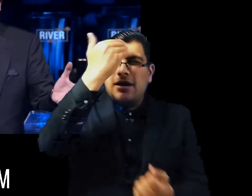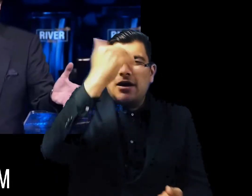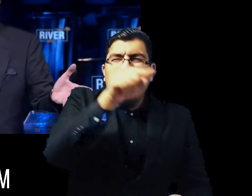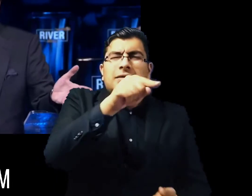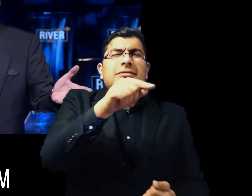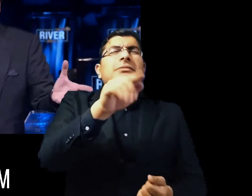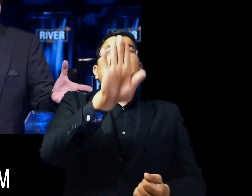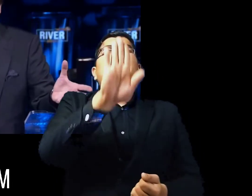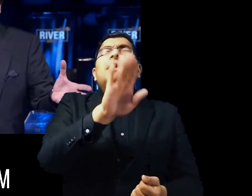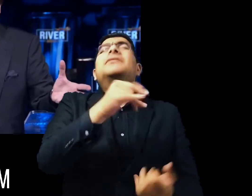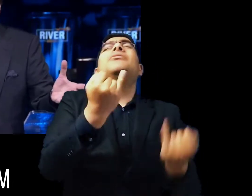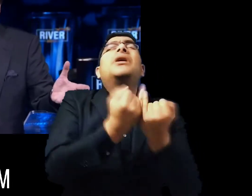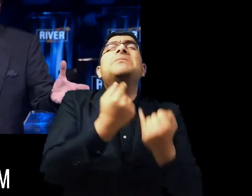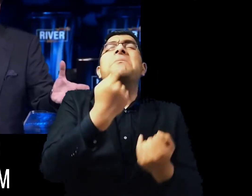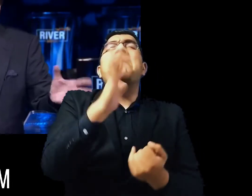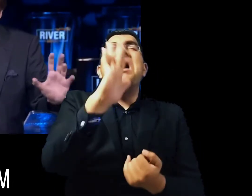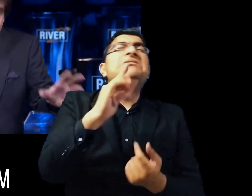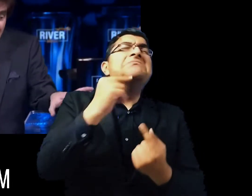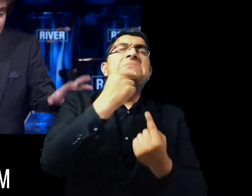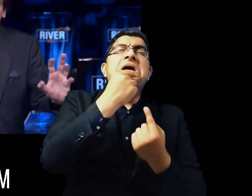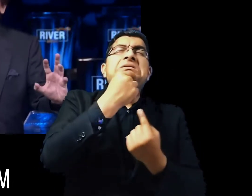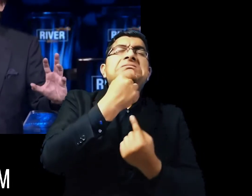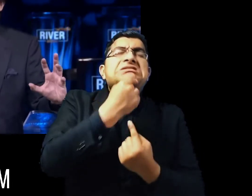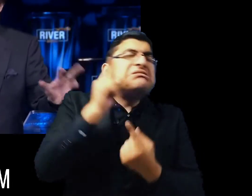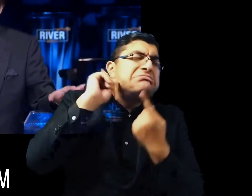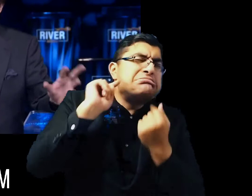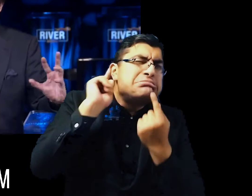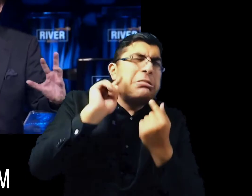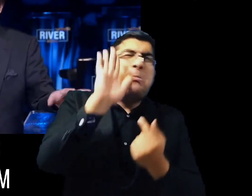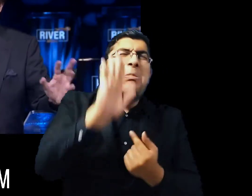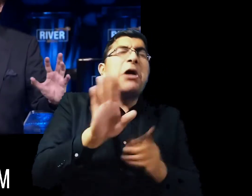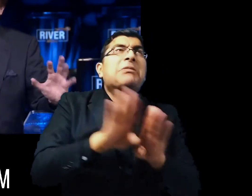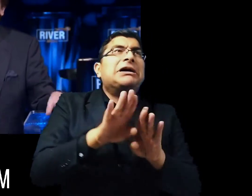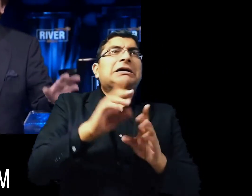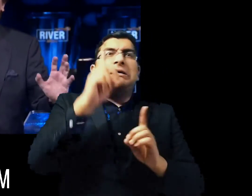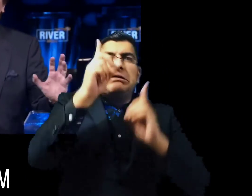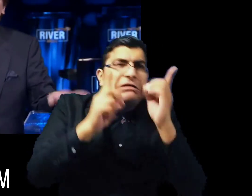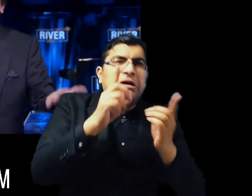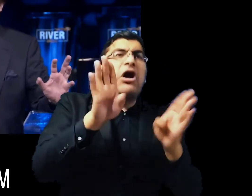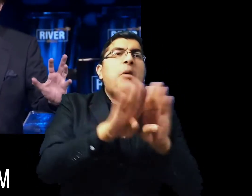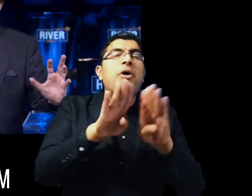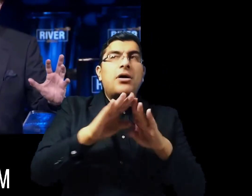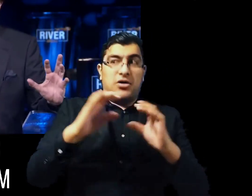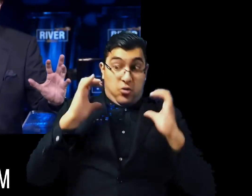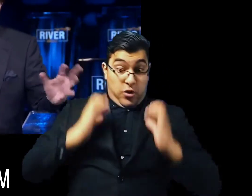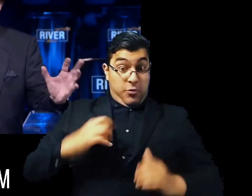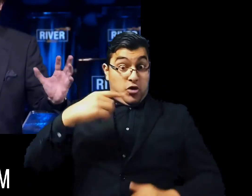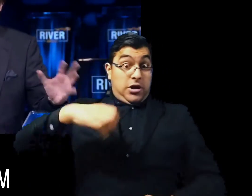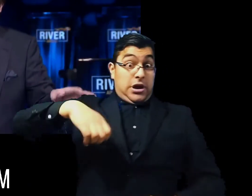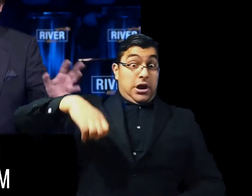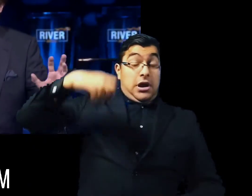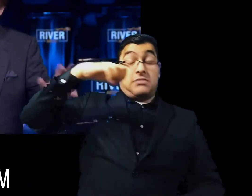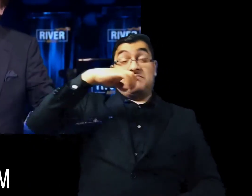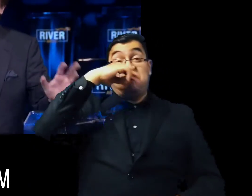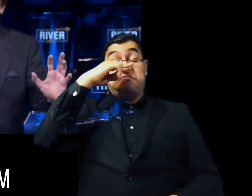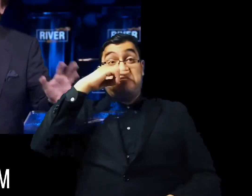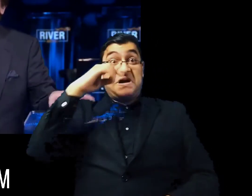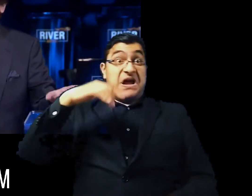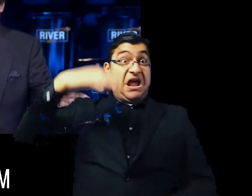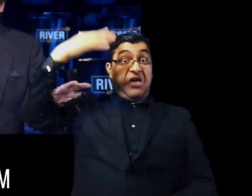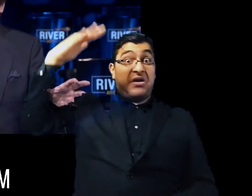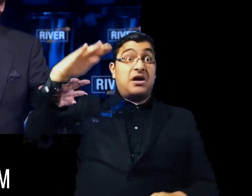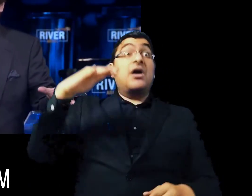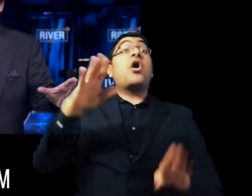eran niños inseguros. Niños inseguros en cuerpos de adulto escondidos tras un traje caro de diseño